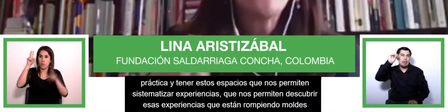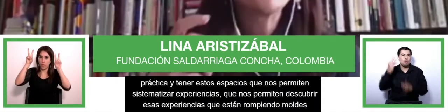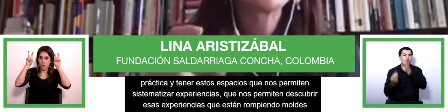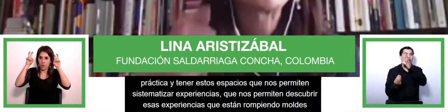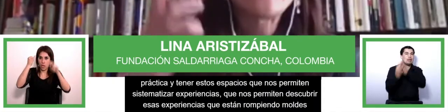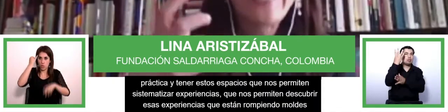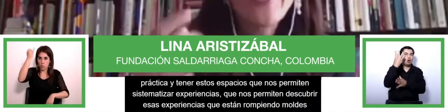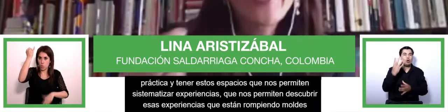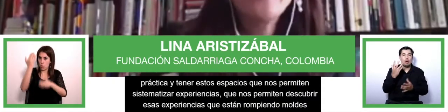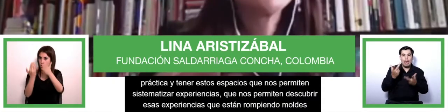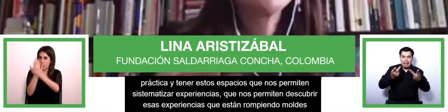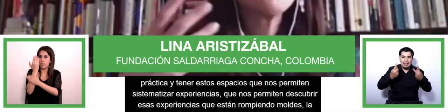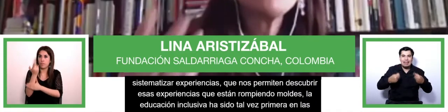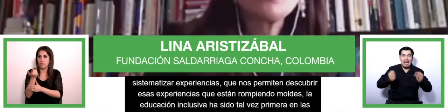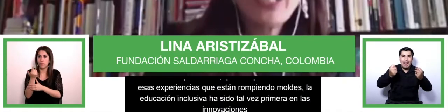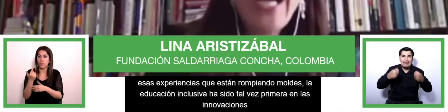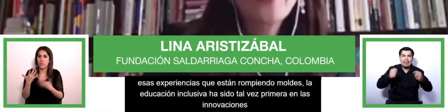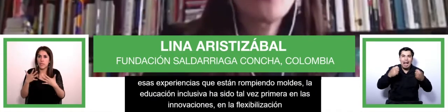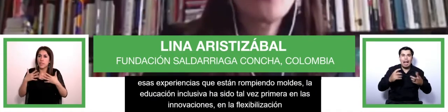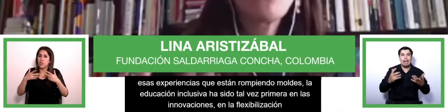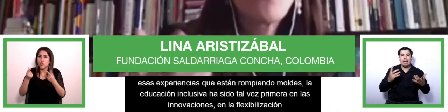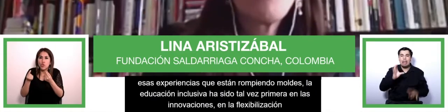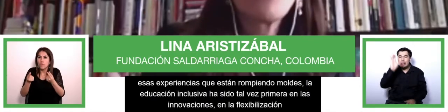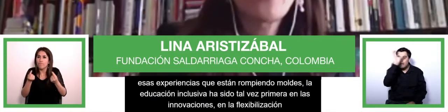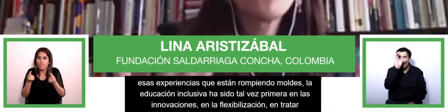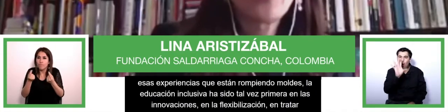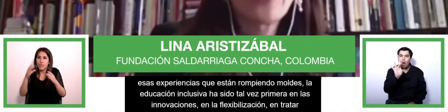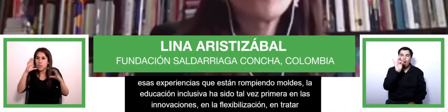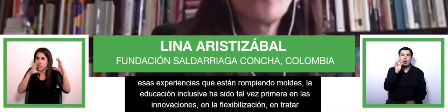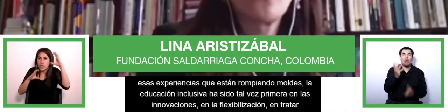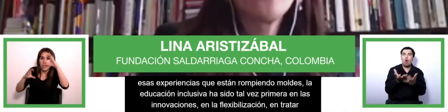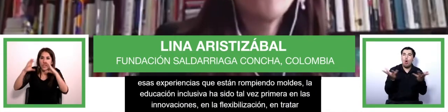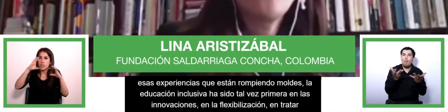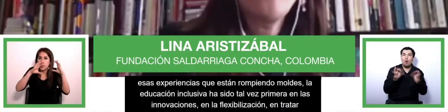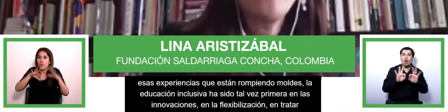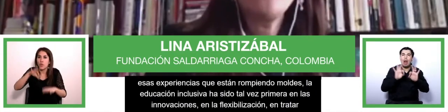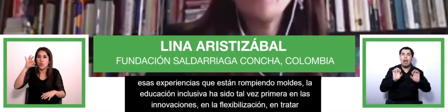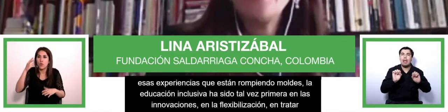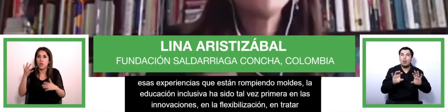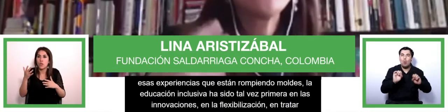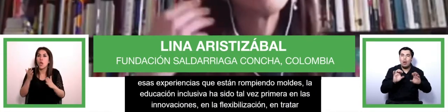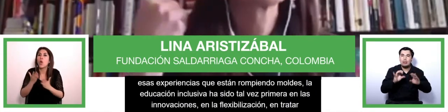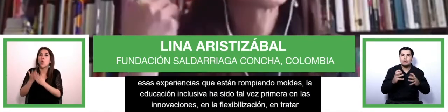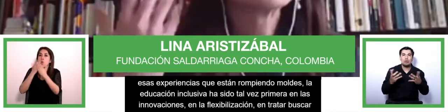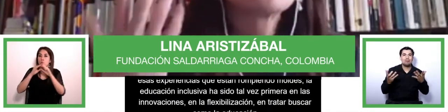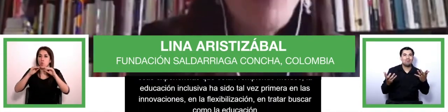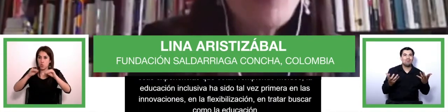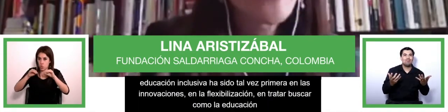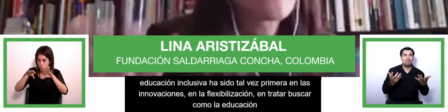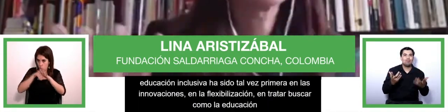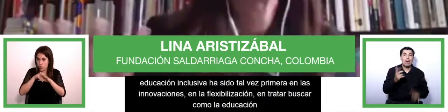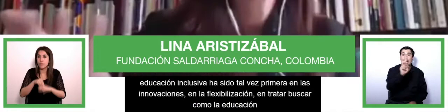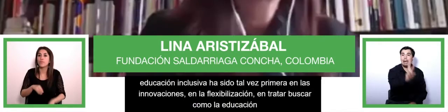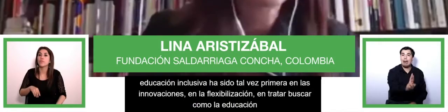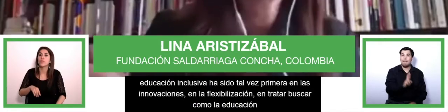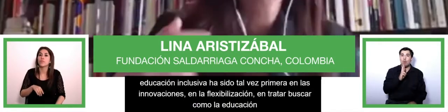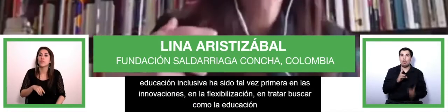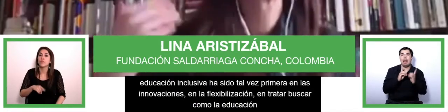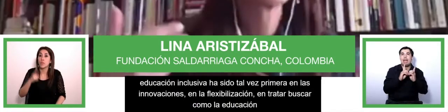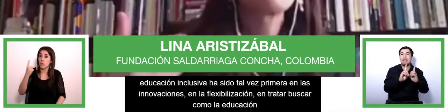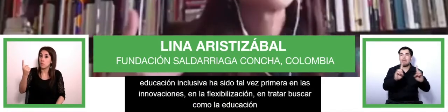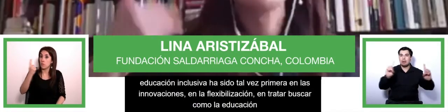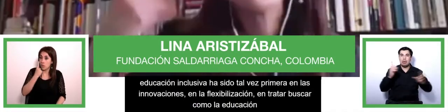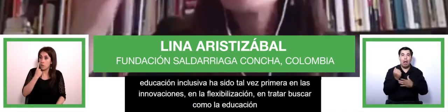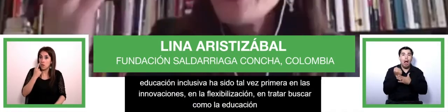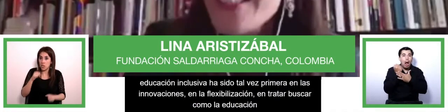flexibilización, en tratar de buscar cómo la educación, digamos, responde a la diversidad y a